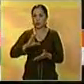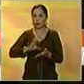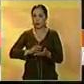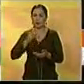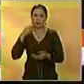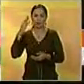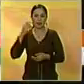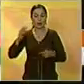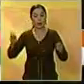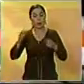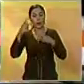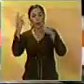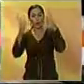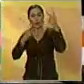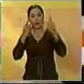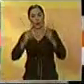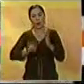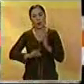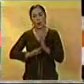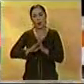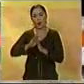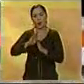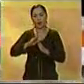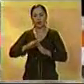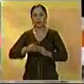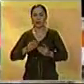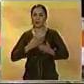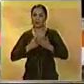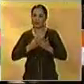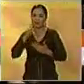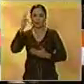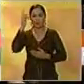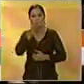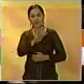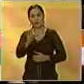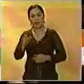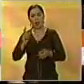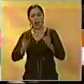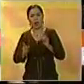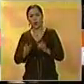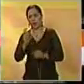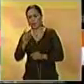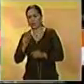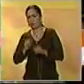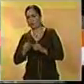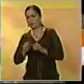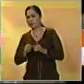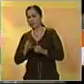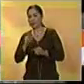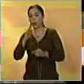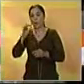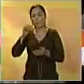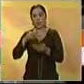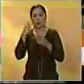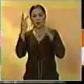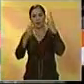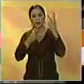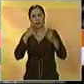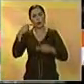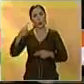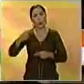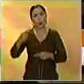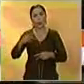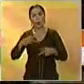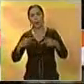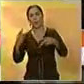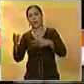objetivo era promover el turismo y aumentar la autoestima de los peruanos. Pero algunos críticos consideran que los 2.000 visitantes diarios